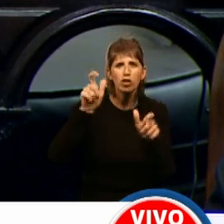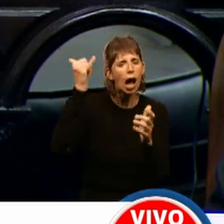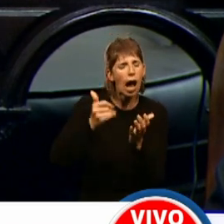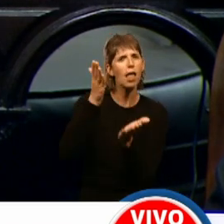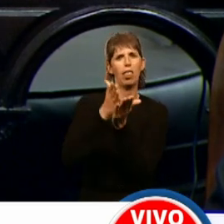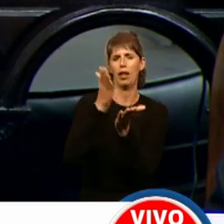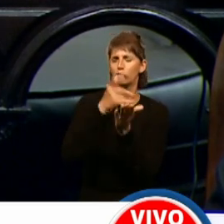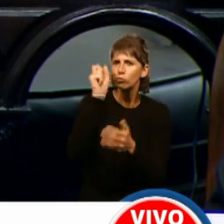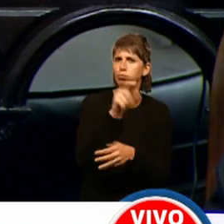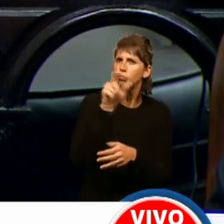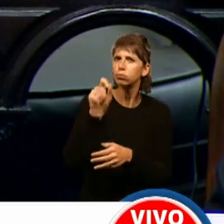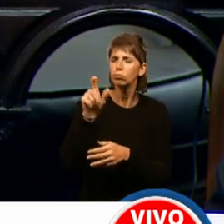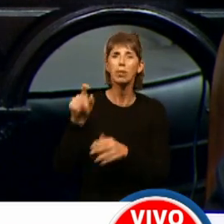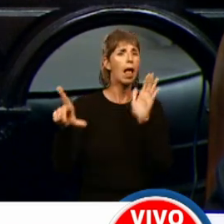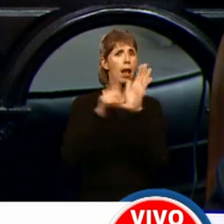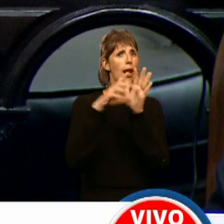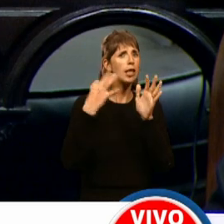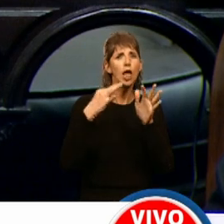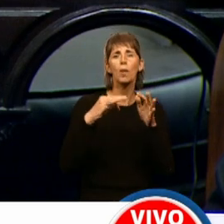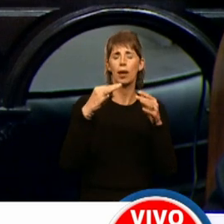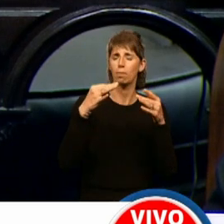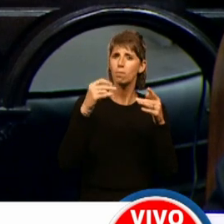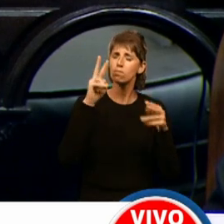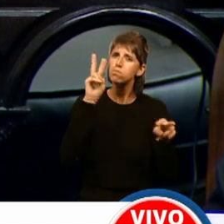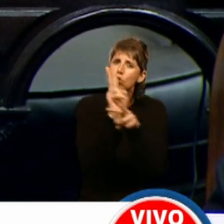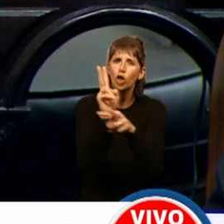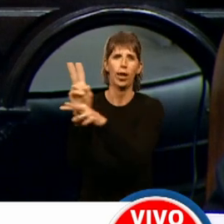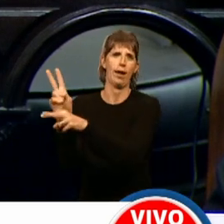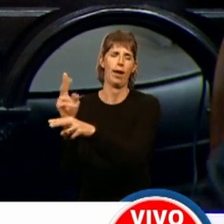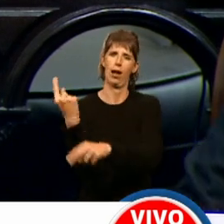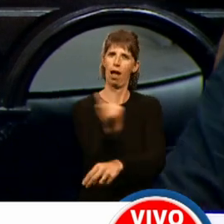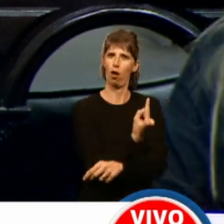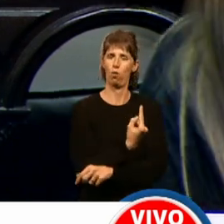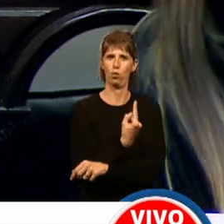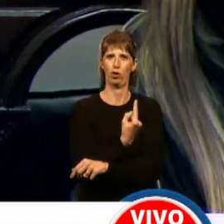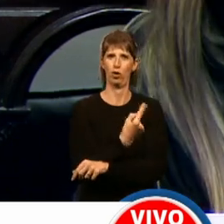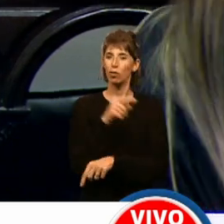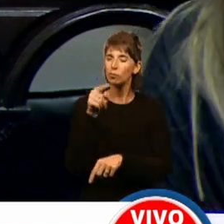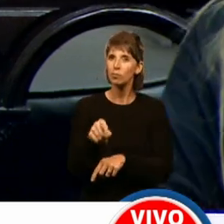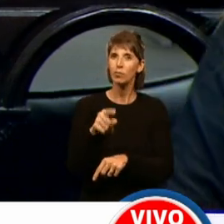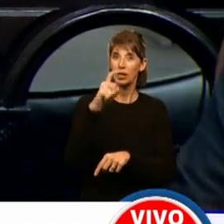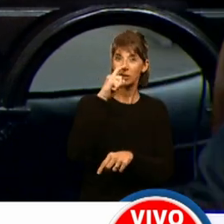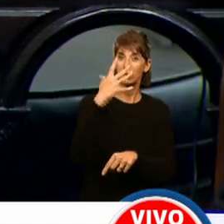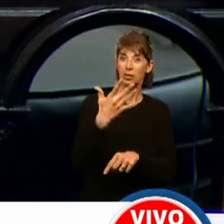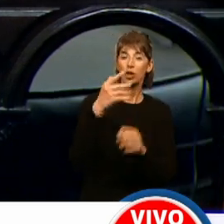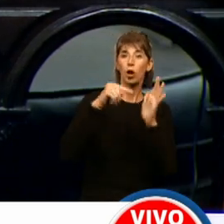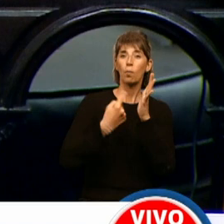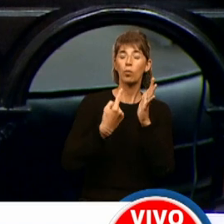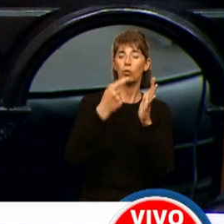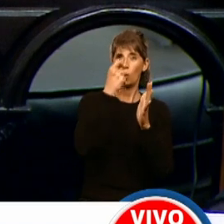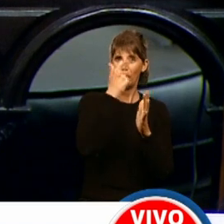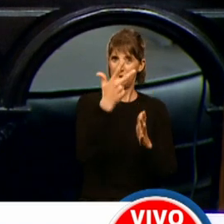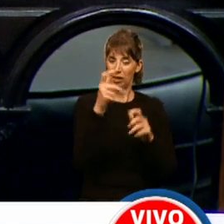merecen la protección de la normativa que merece el amparo 75 inciso 23 de nuestra